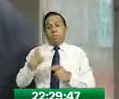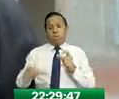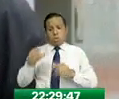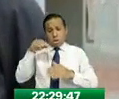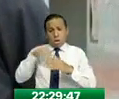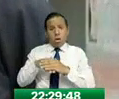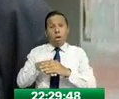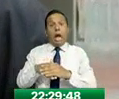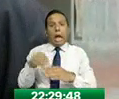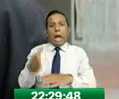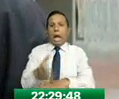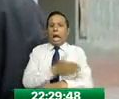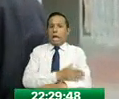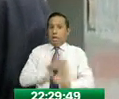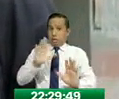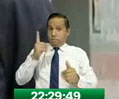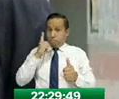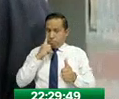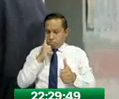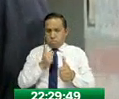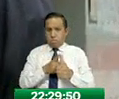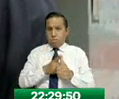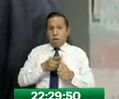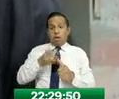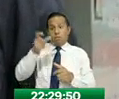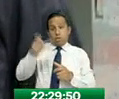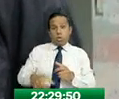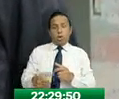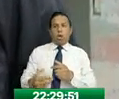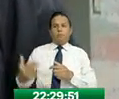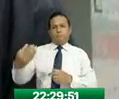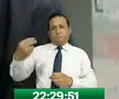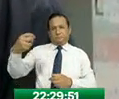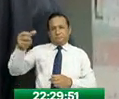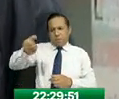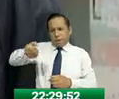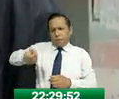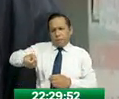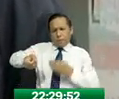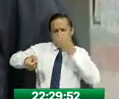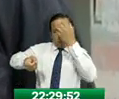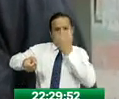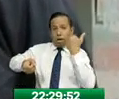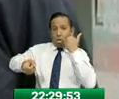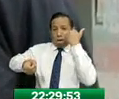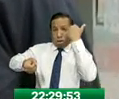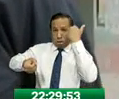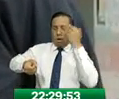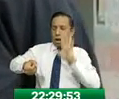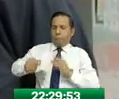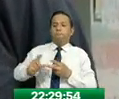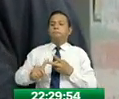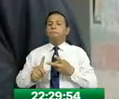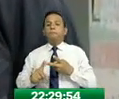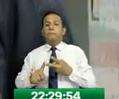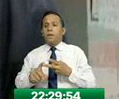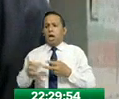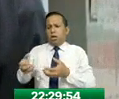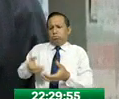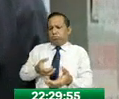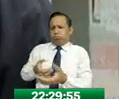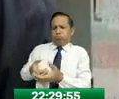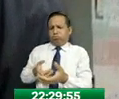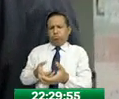Tenemos el control de la temperatura también a través de un termómetro digital, el asunto de la fumigación de los paquetes, de las encomiendas. Se